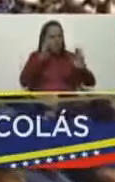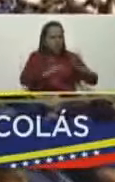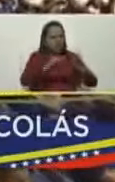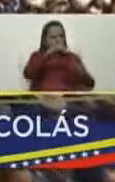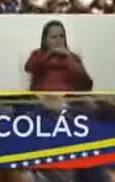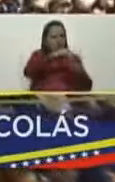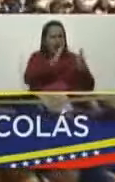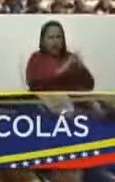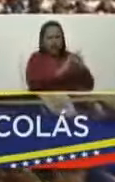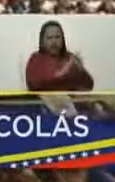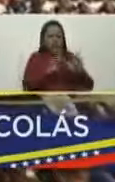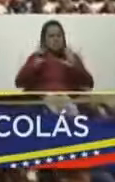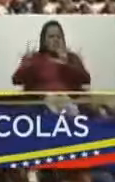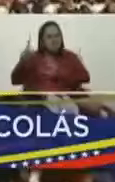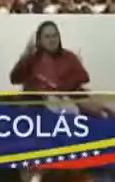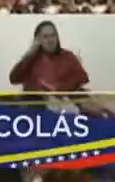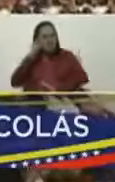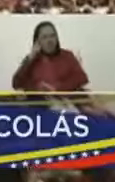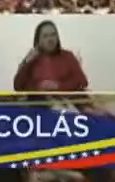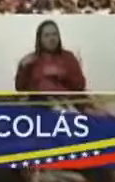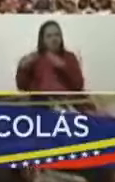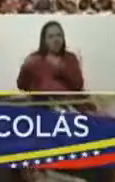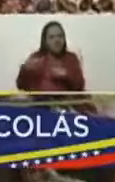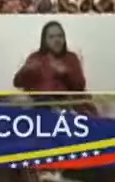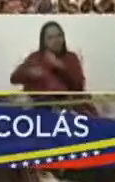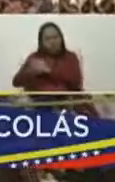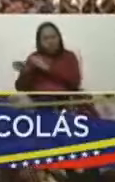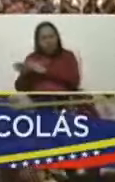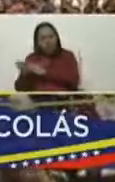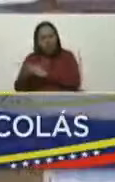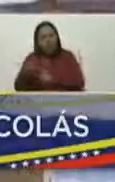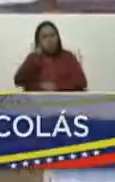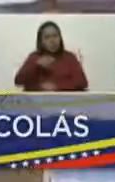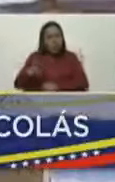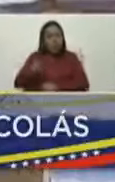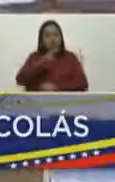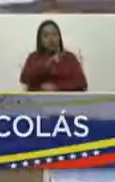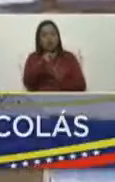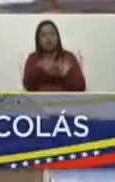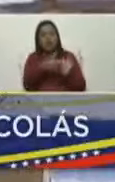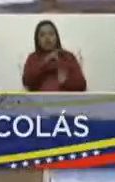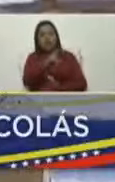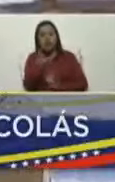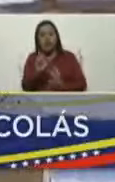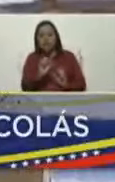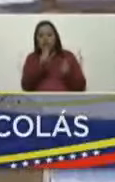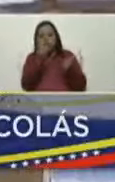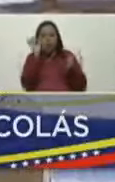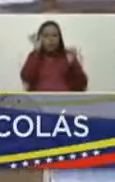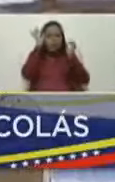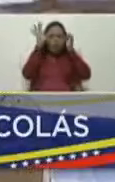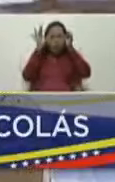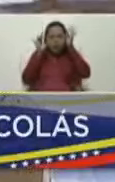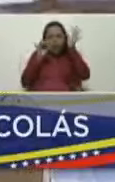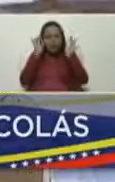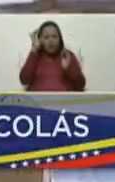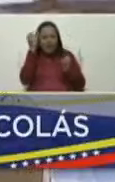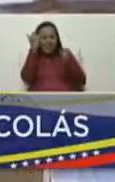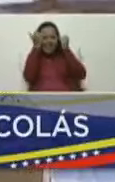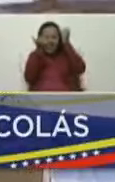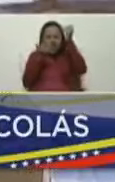de flexibilización. Y la gente en el 2021 empezó a crear, a crear. De